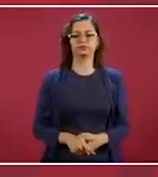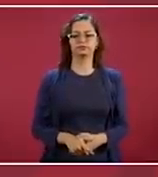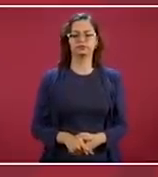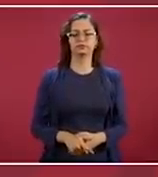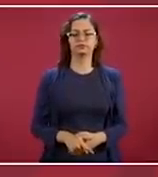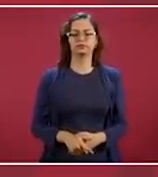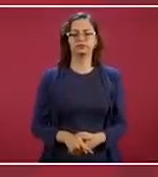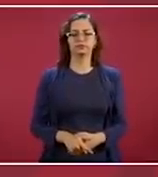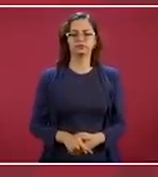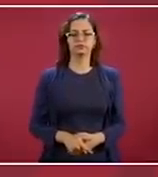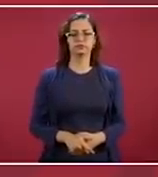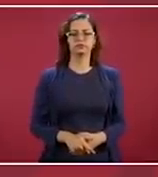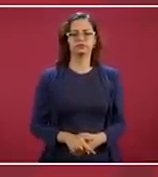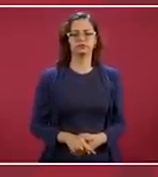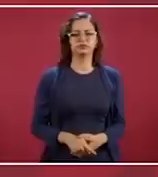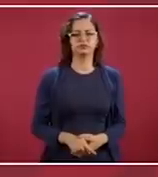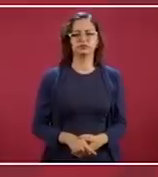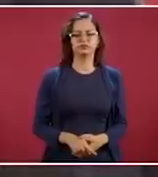la